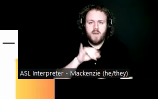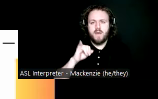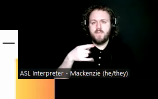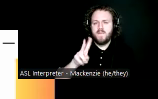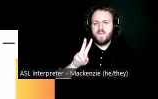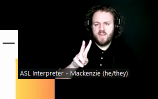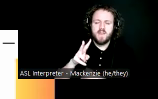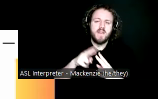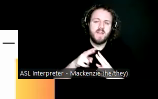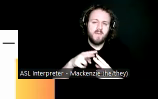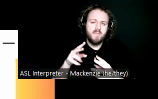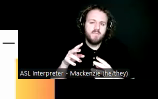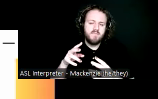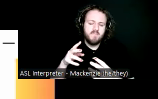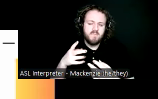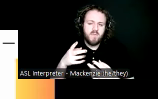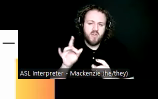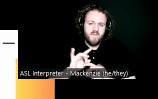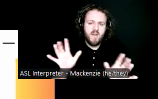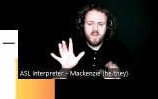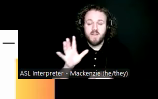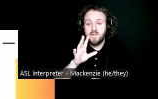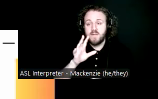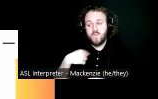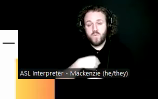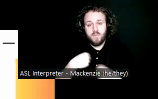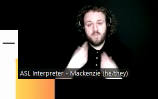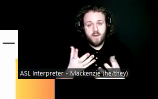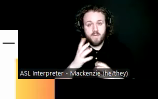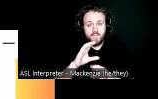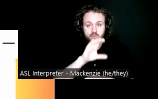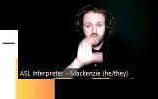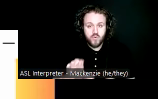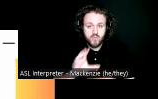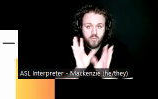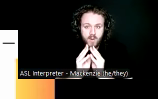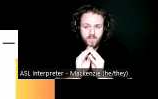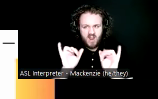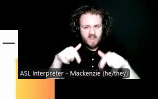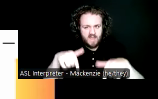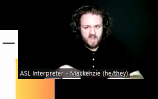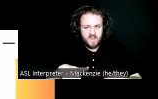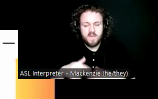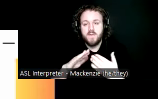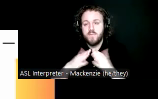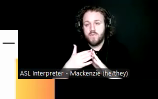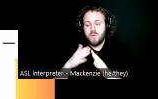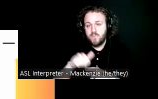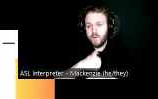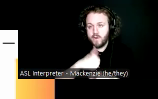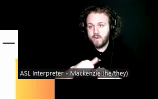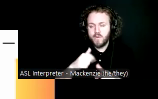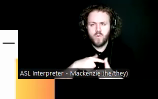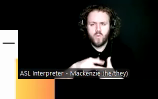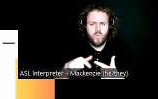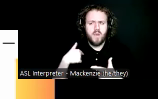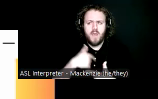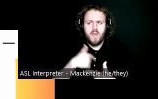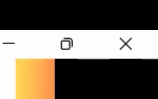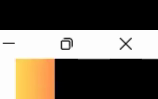Bureau of Primary Healthcare de Hearst para poder proporcionar asistencia técnica en centros de salud y desarrollar e implementar